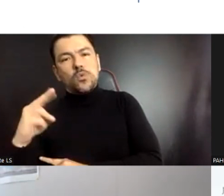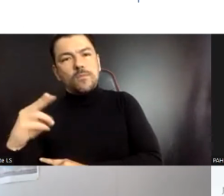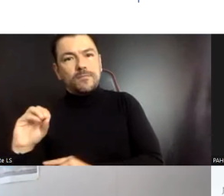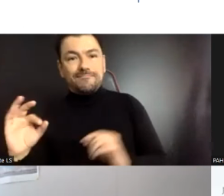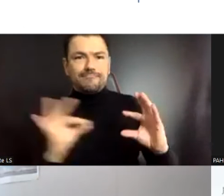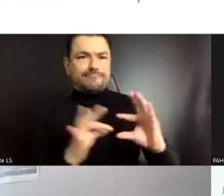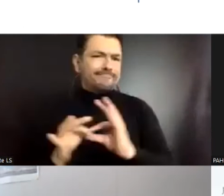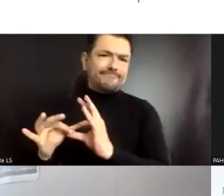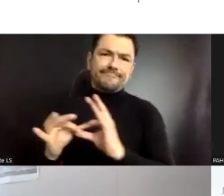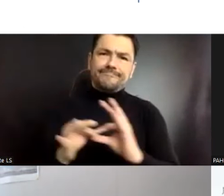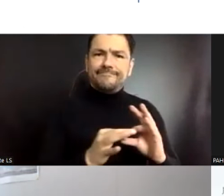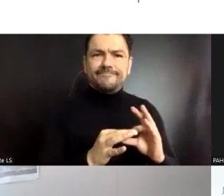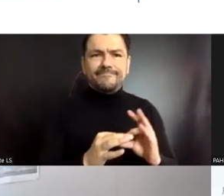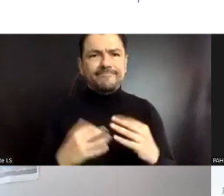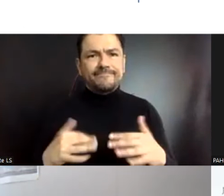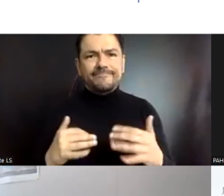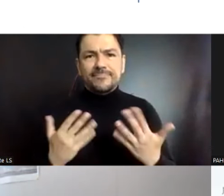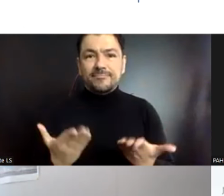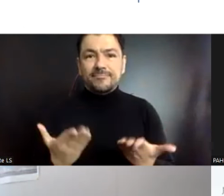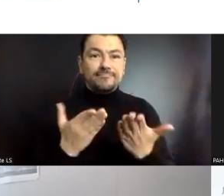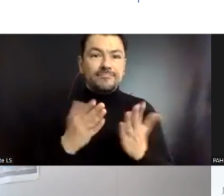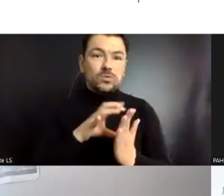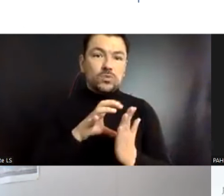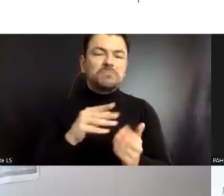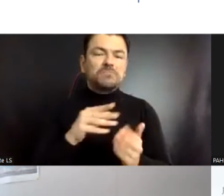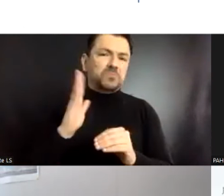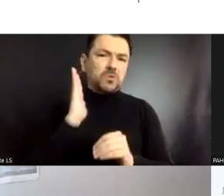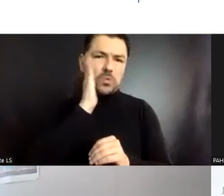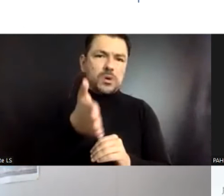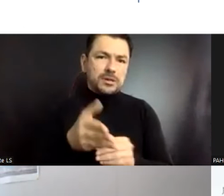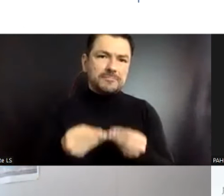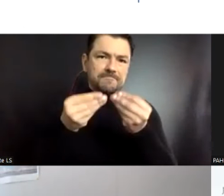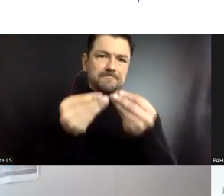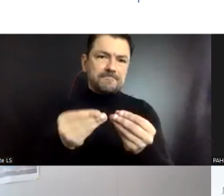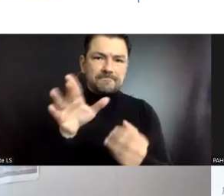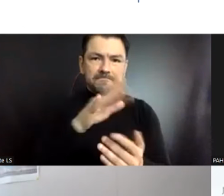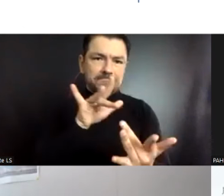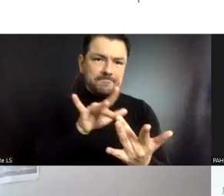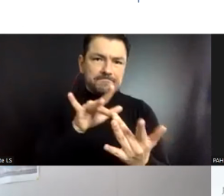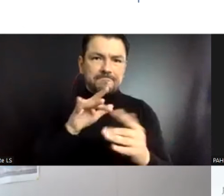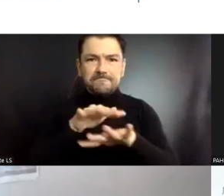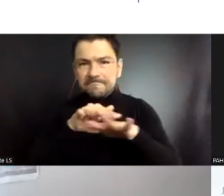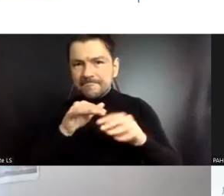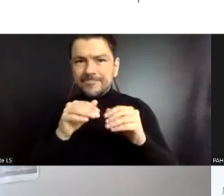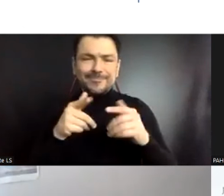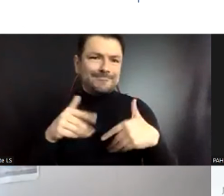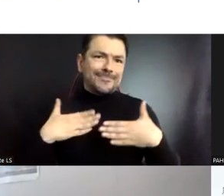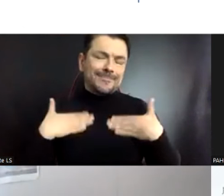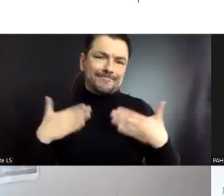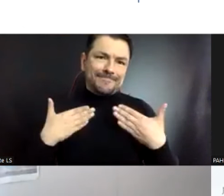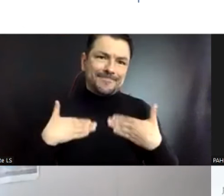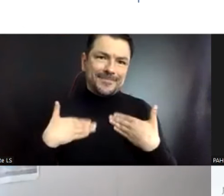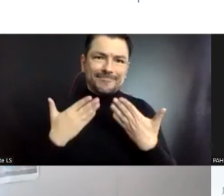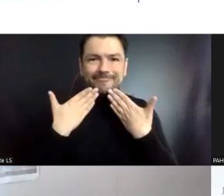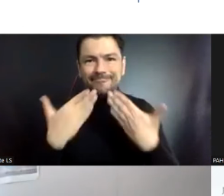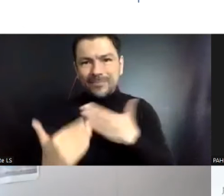estará disponible en los próximos días. Por favor, manténganse en contacto. Estamos muy felices de recibir su consejo, su ayuda,